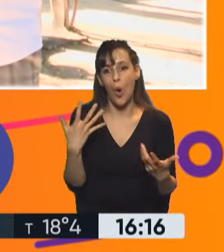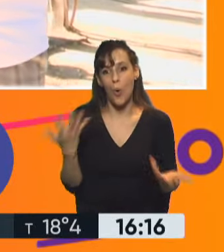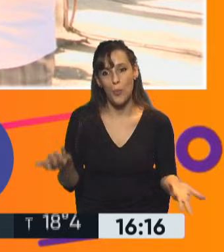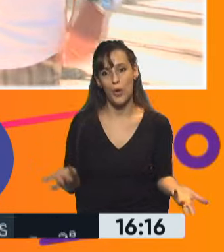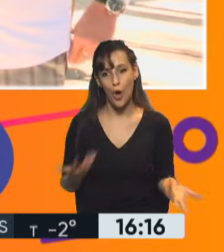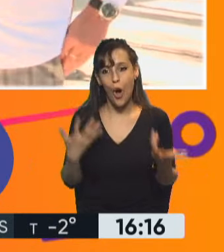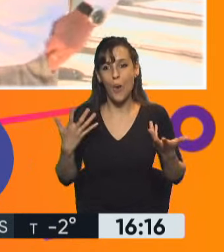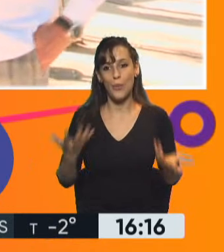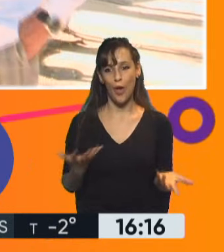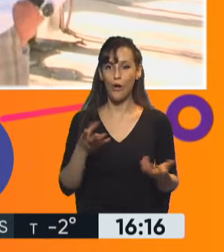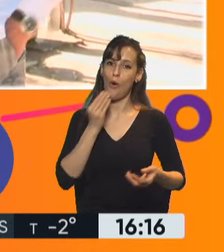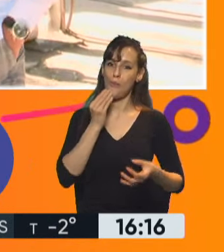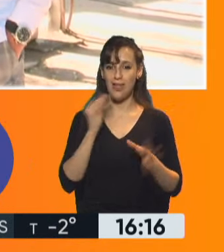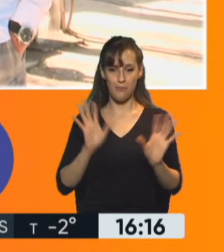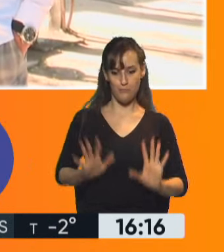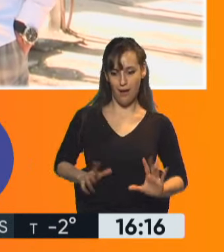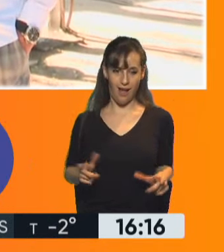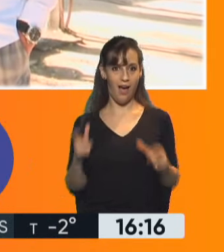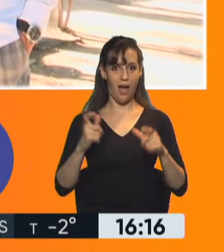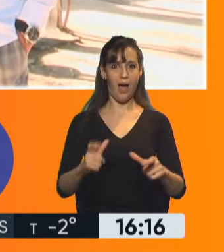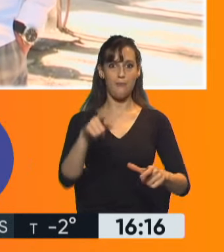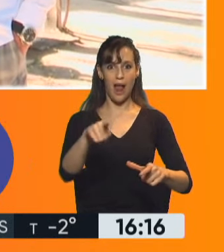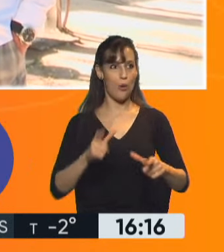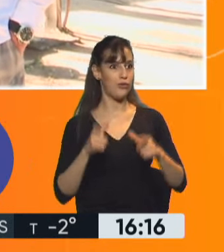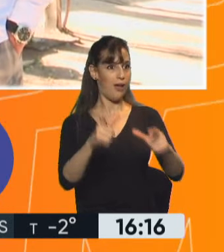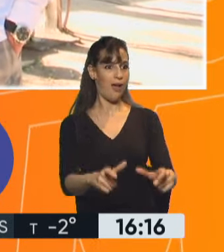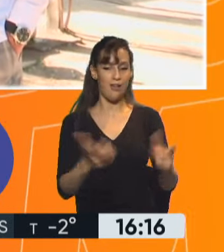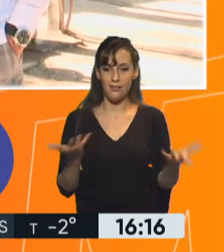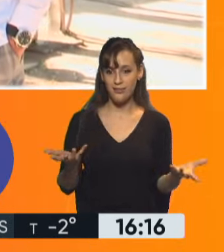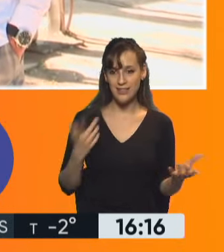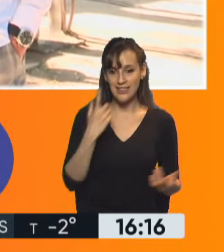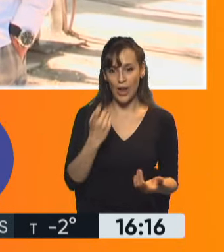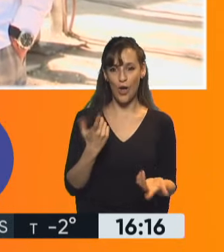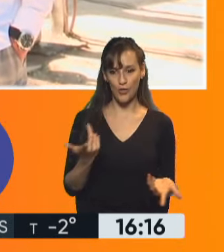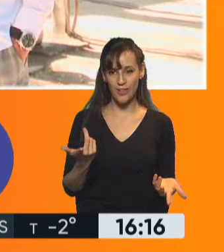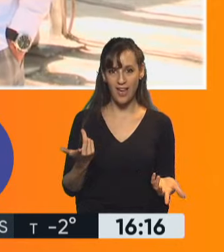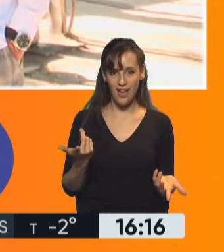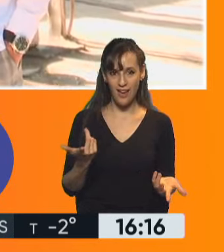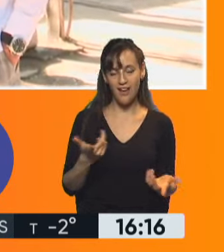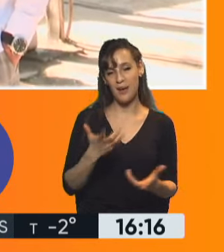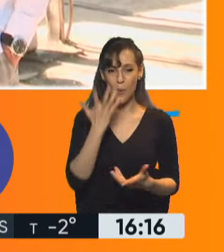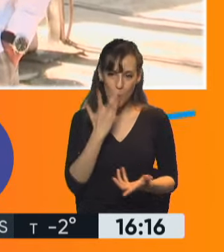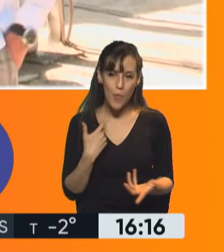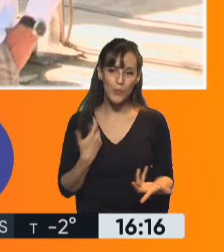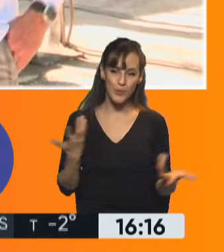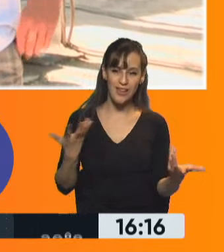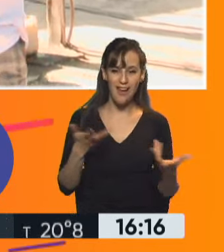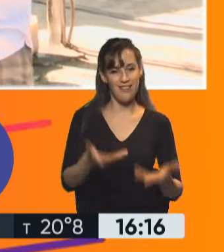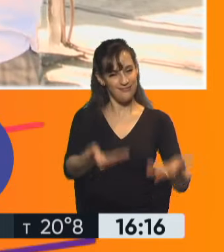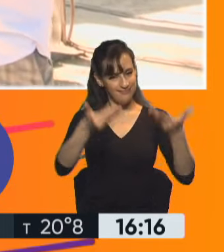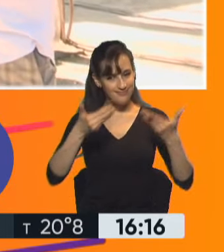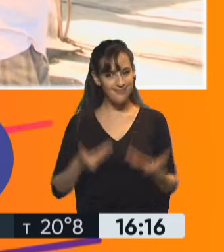esperar con todo lo mejor que tengan ahí, porque además se nota que son buenos anfitriones y tenés que probar las delicias del lugar.